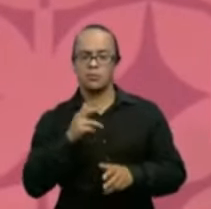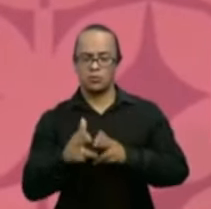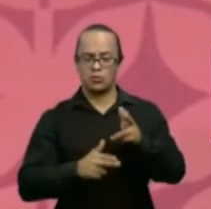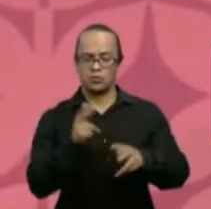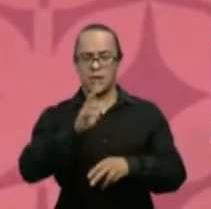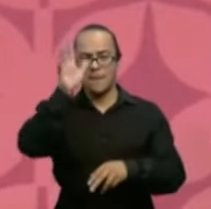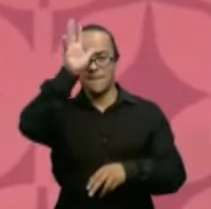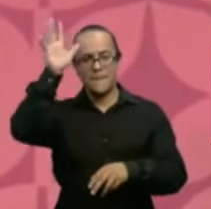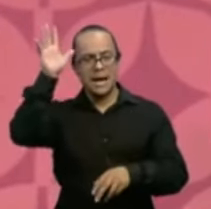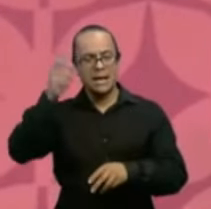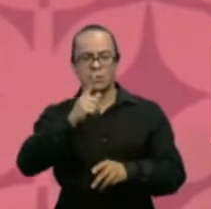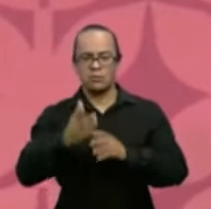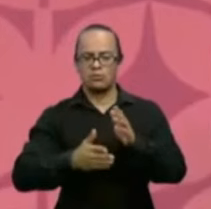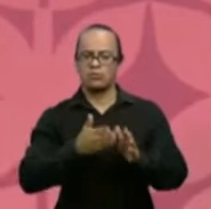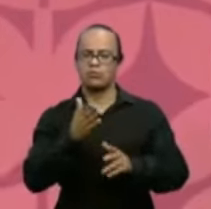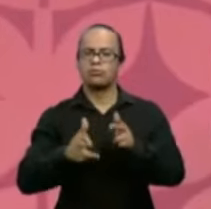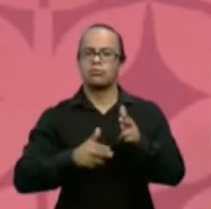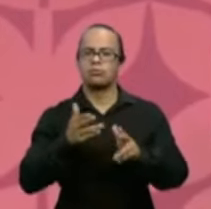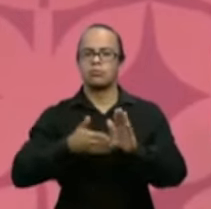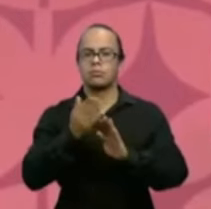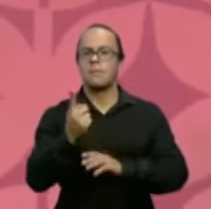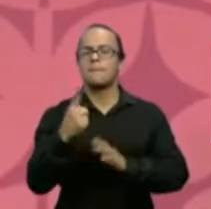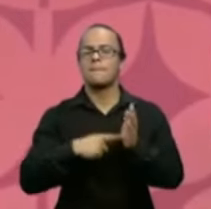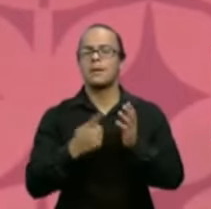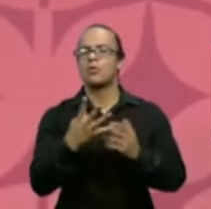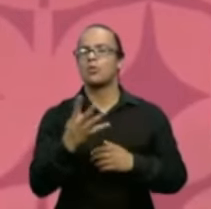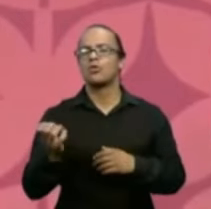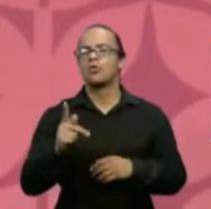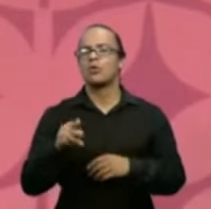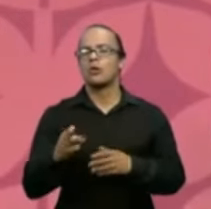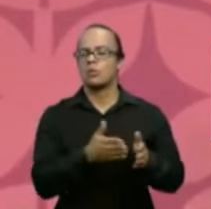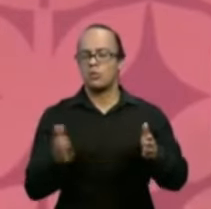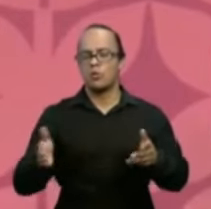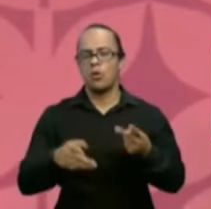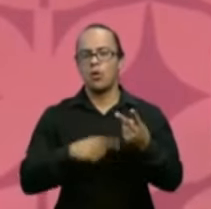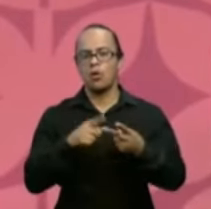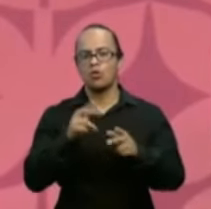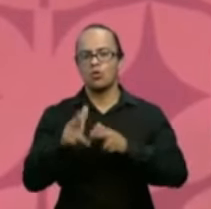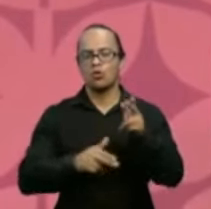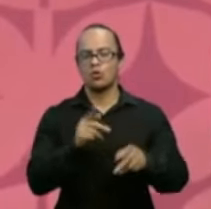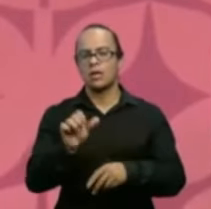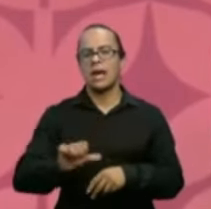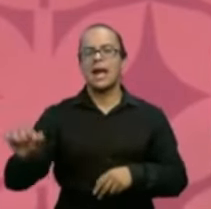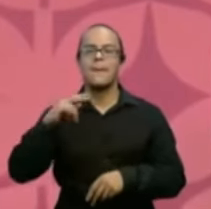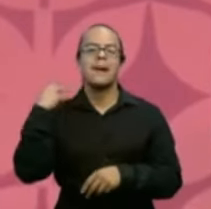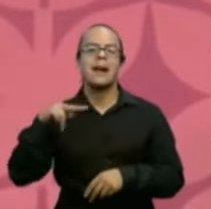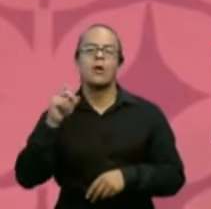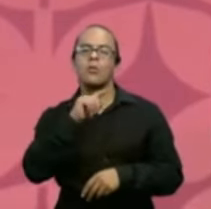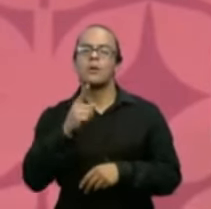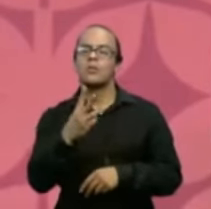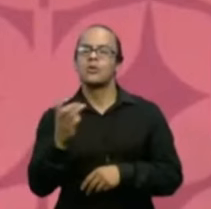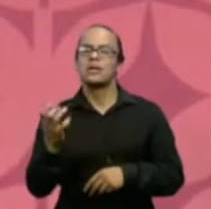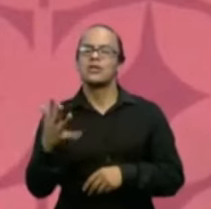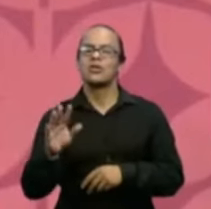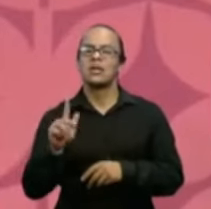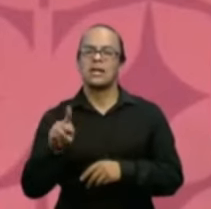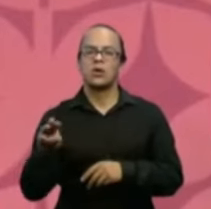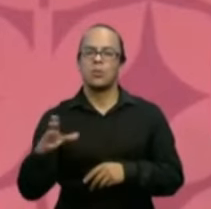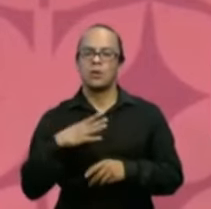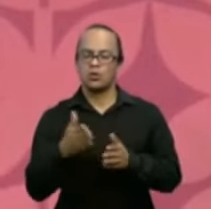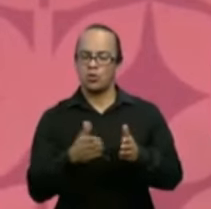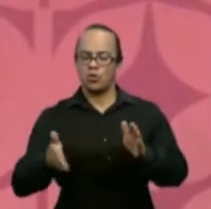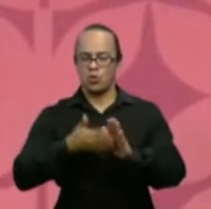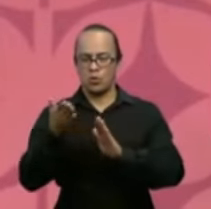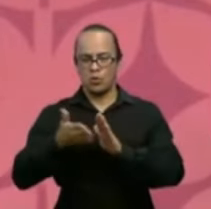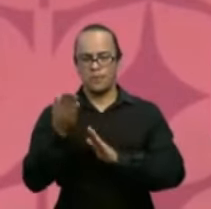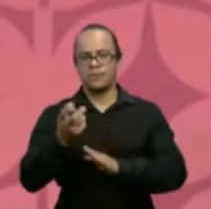Maya fue de 1.400 kilómetros. El Tren Coatzacoalcos a Veracruz fueron 310 kilómetros y